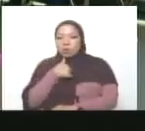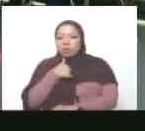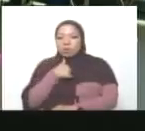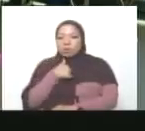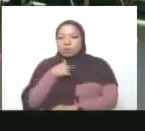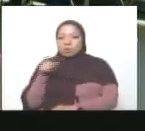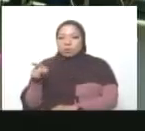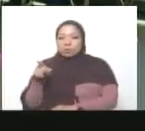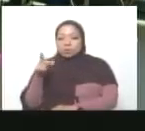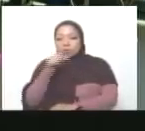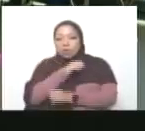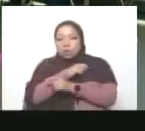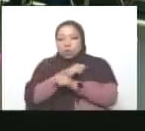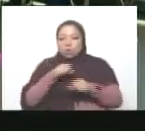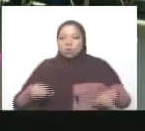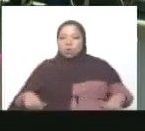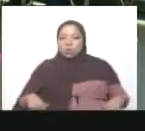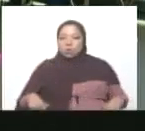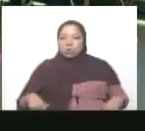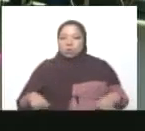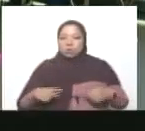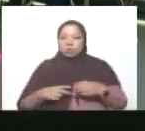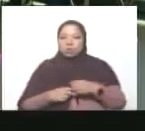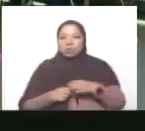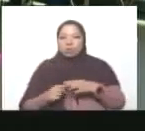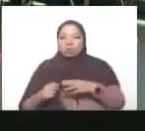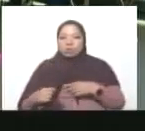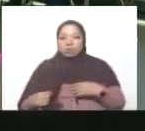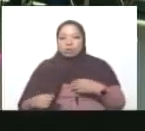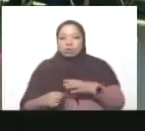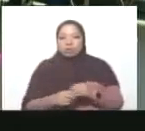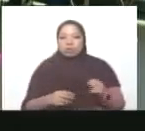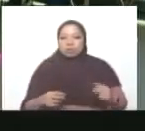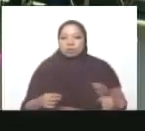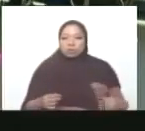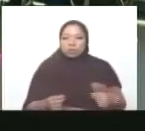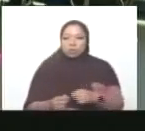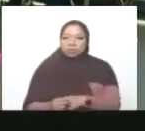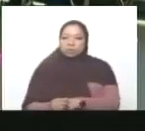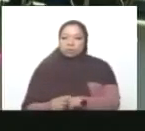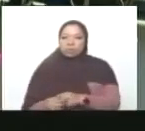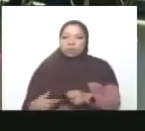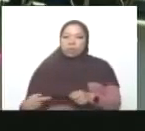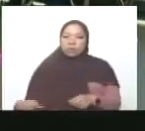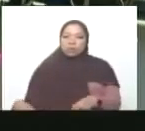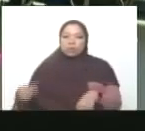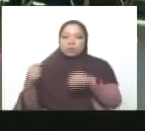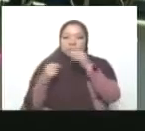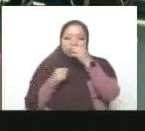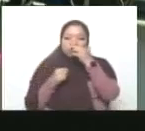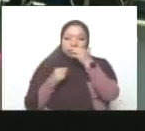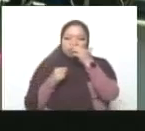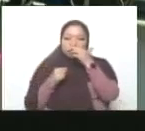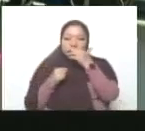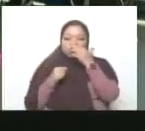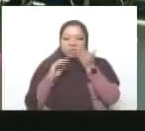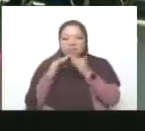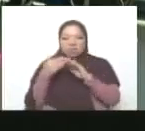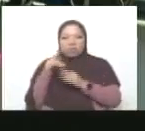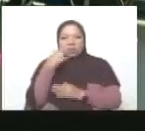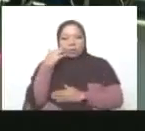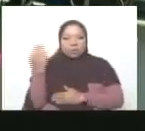Camping es de Portuguesa. Es de Portuguesa. Y Osmar y Josefina Escalona es de la UVC Creación Barrio del